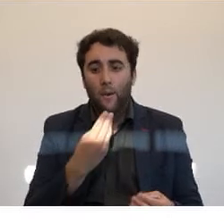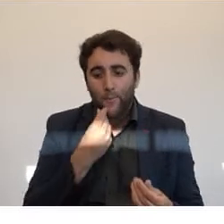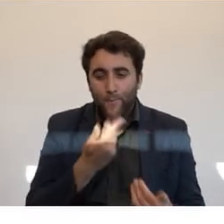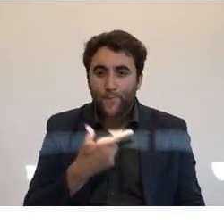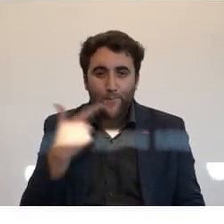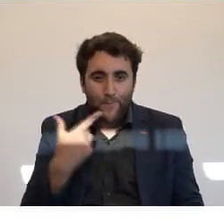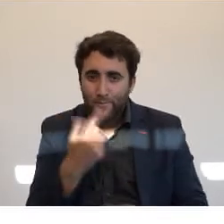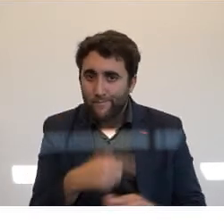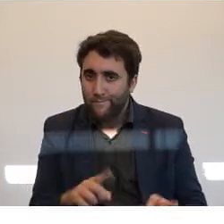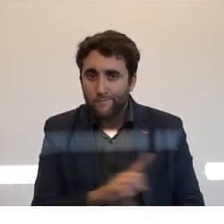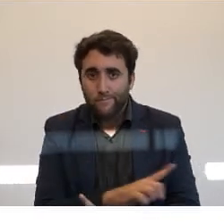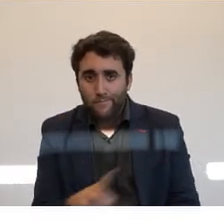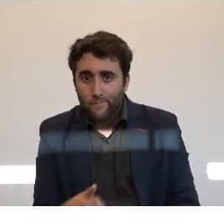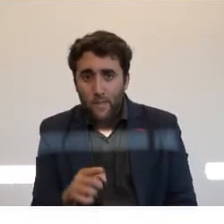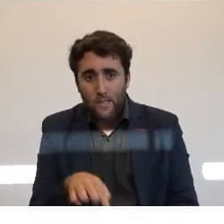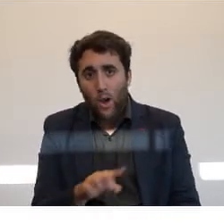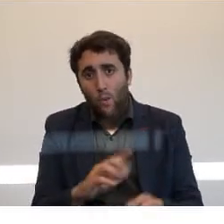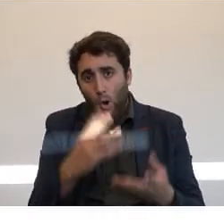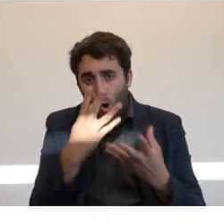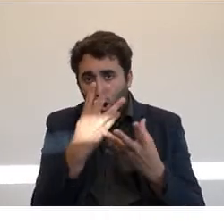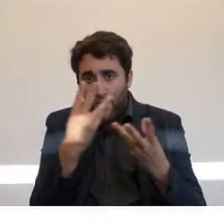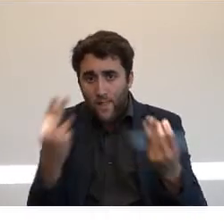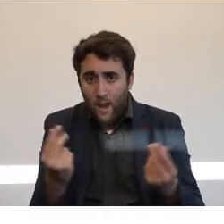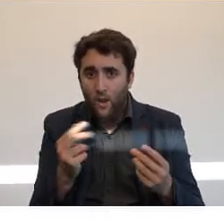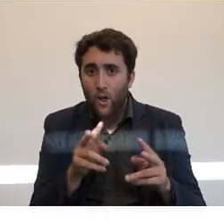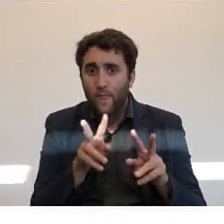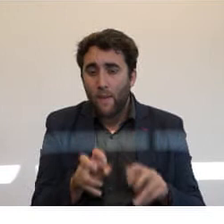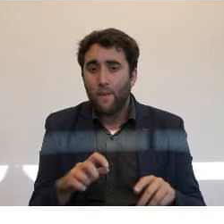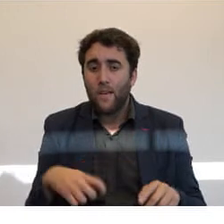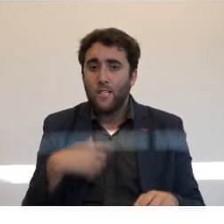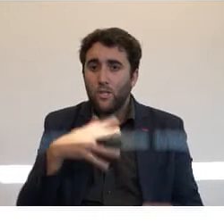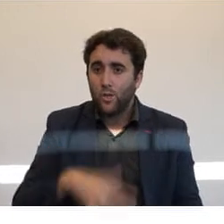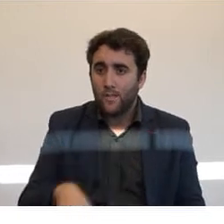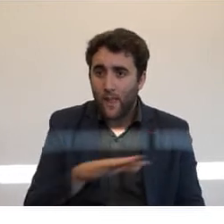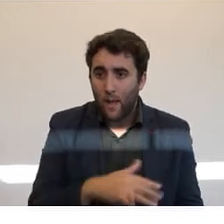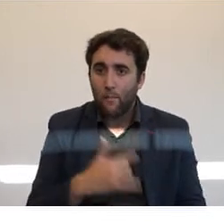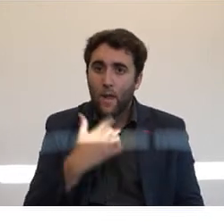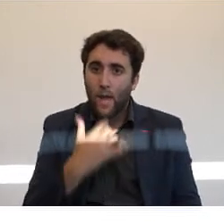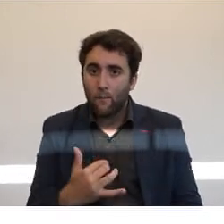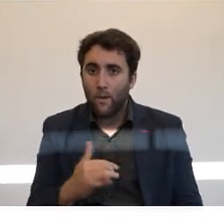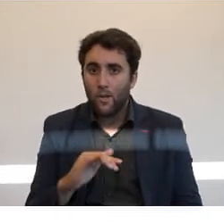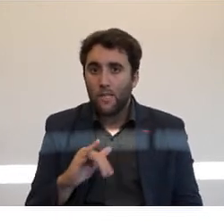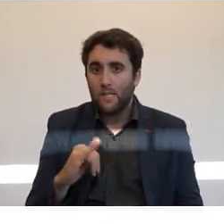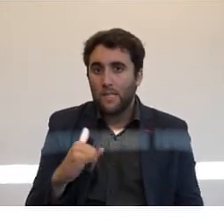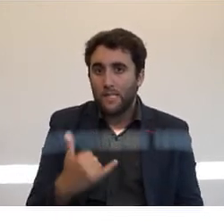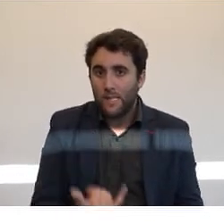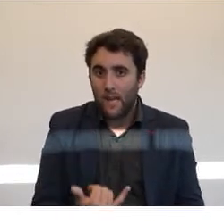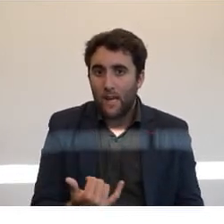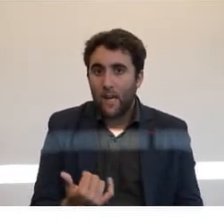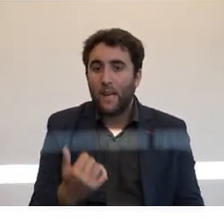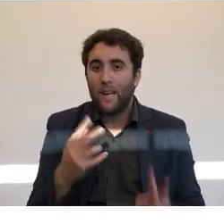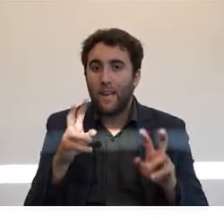creo que quizás nos estamos olvidando nosotros también en esta sociedad marcada, presidida por